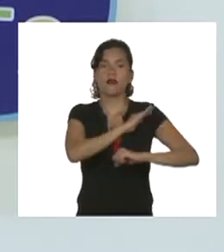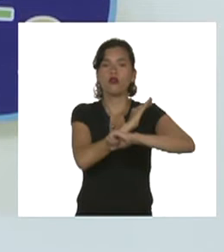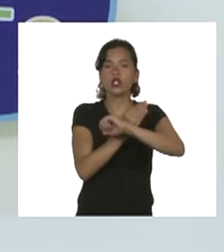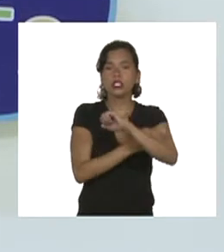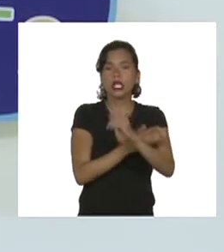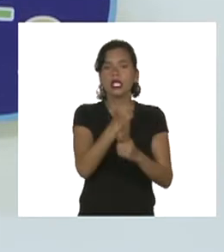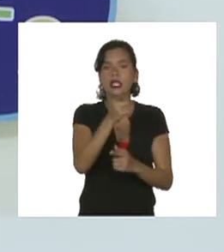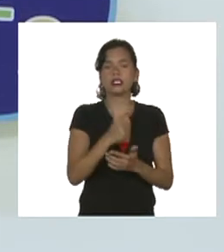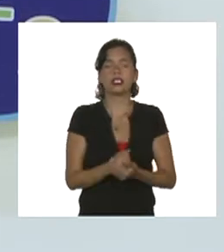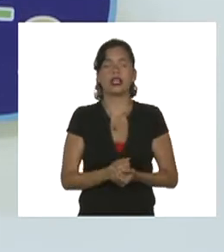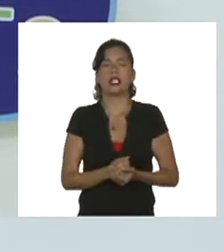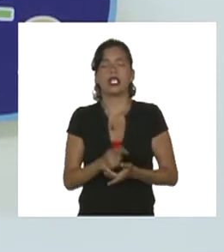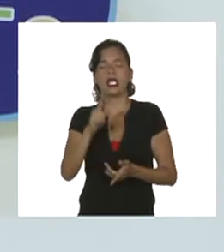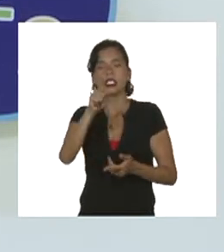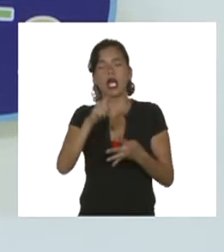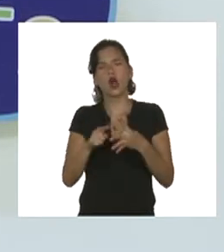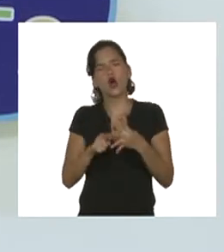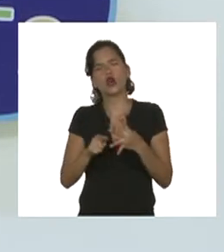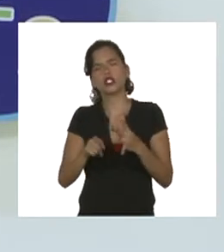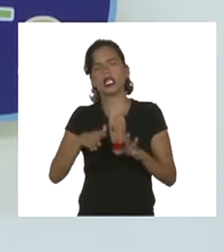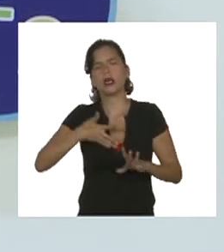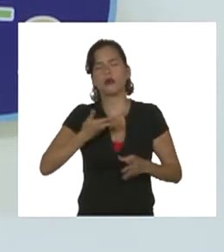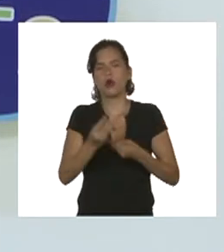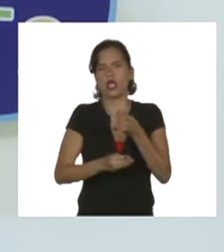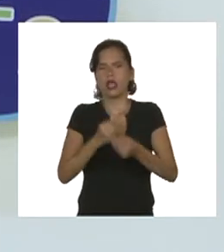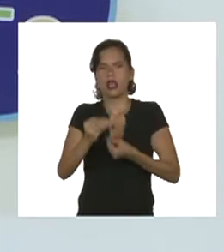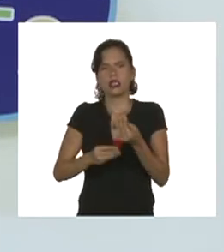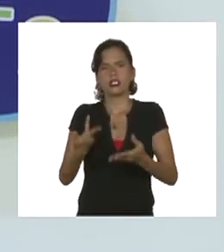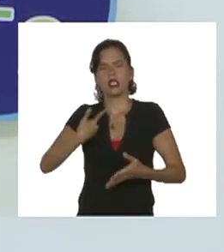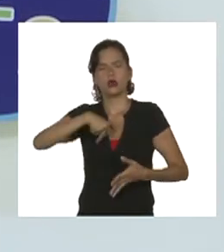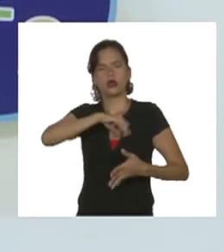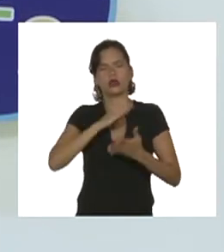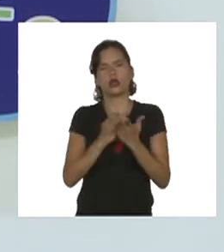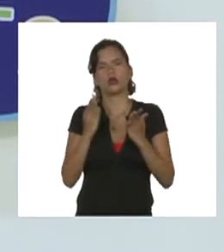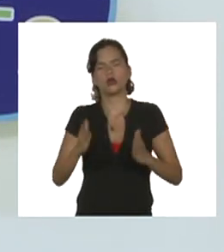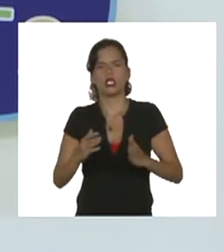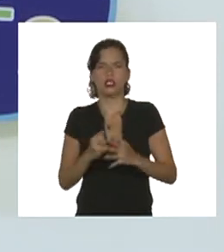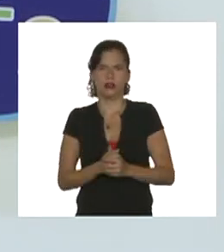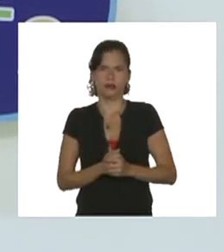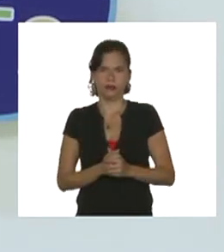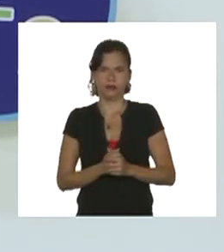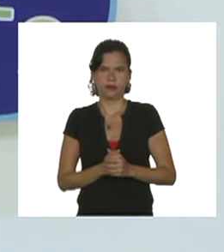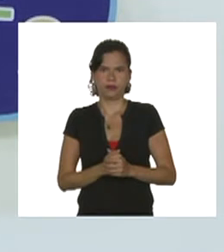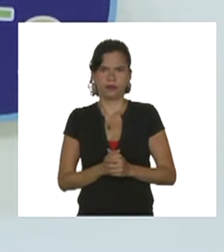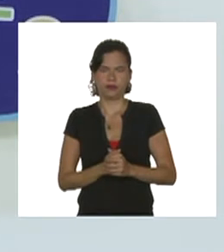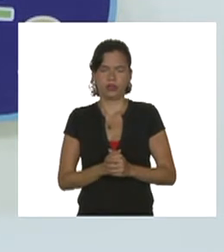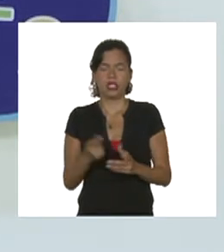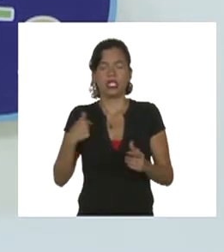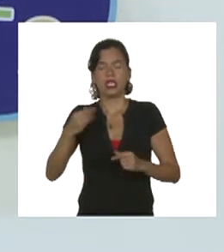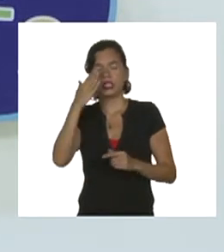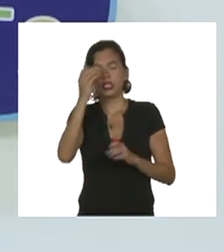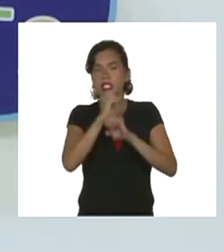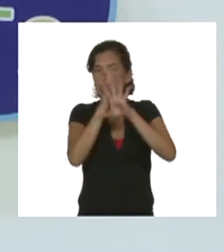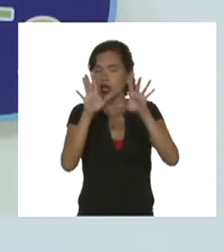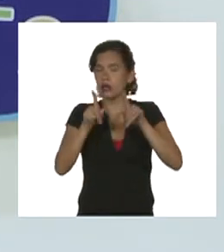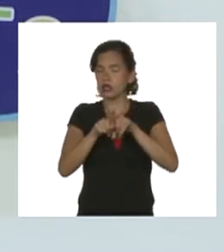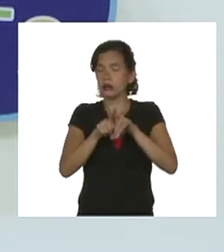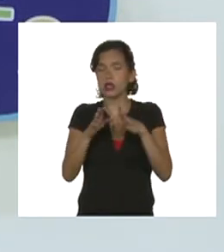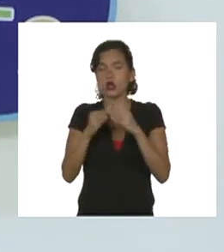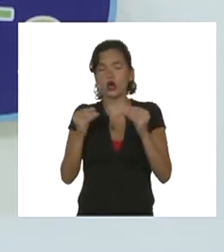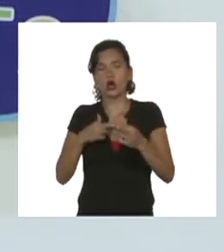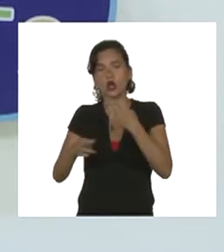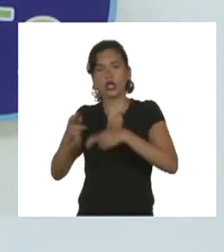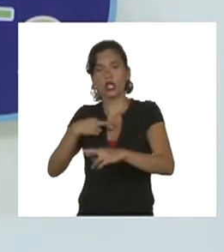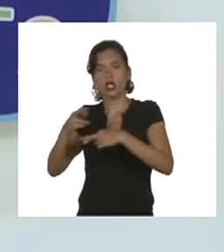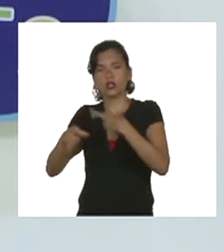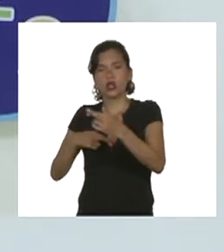potencialidades, esas habilidades, esas aptitudes y sobre todo las destrezas que tienen. Y tomar también en cuenta lo relacionado